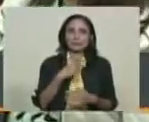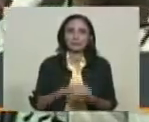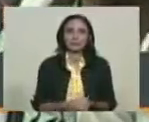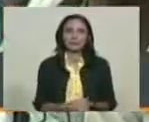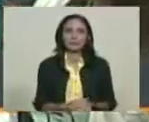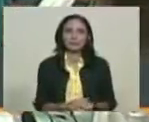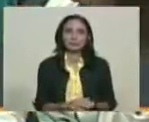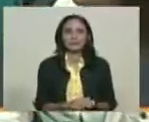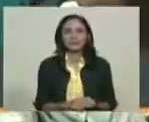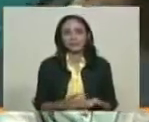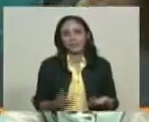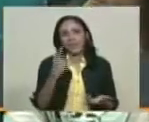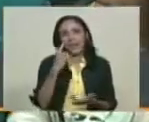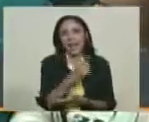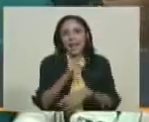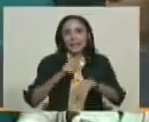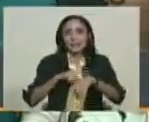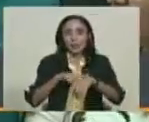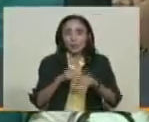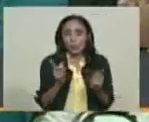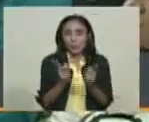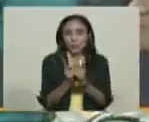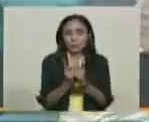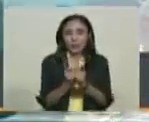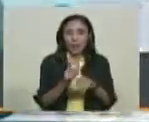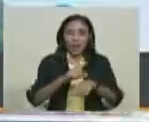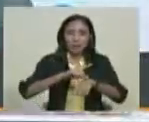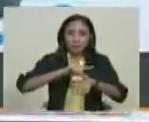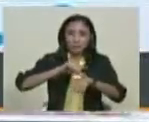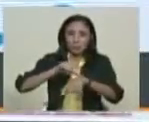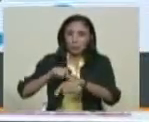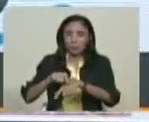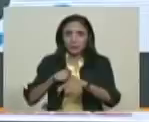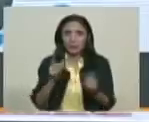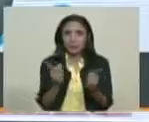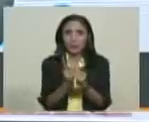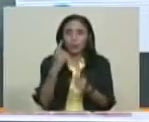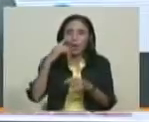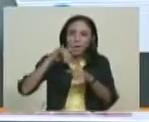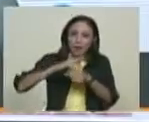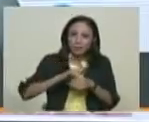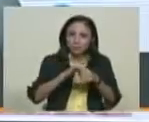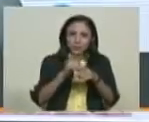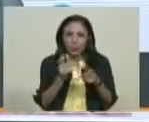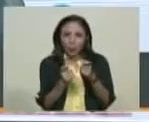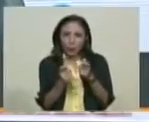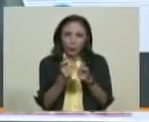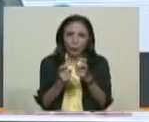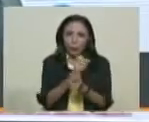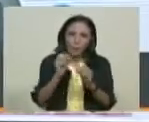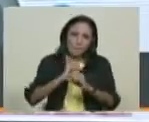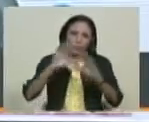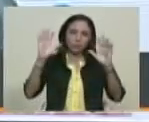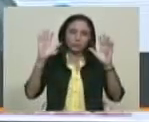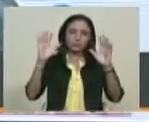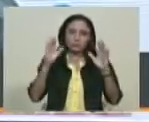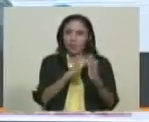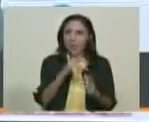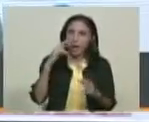En el momento, en esos microsegundos que pasaron, entre la primera explosión, ¡boom!